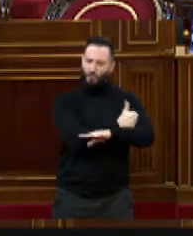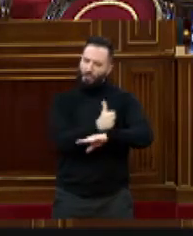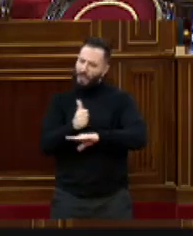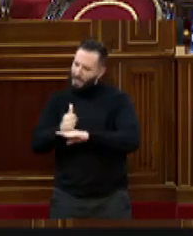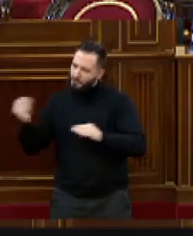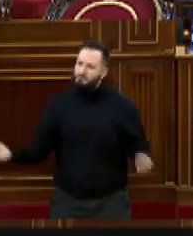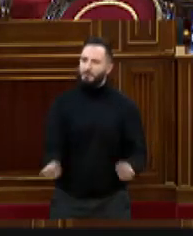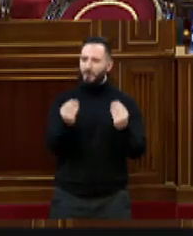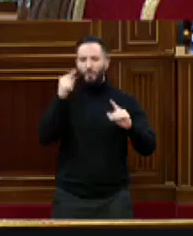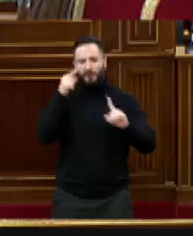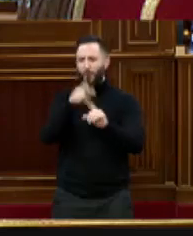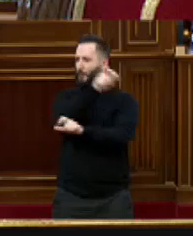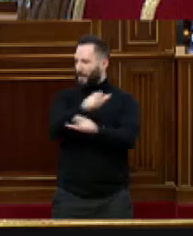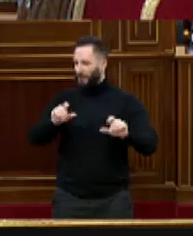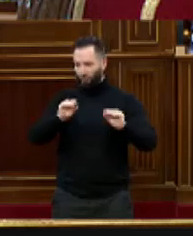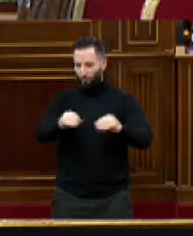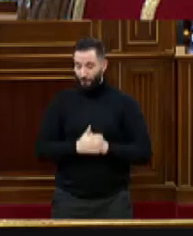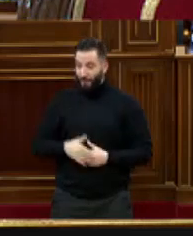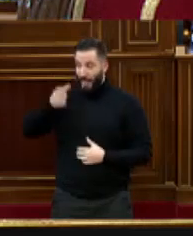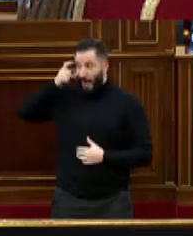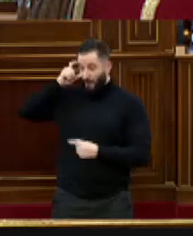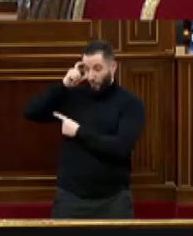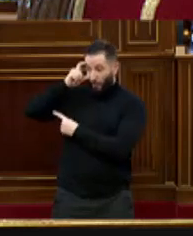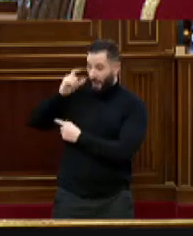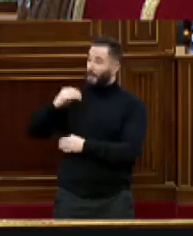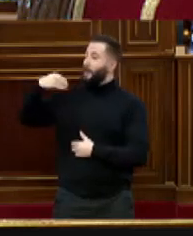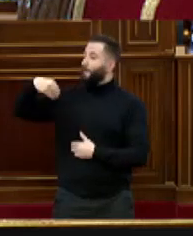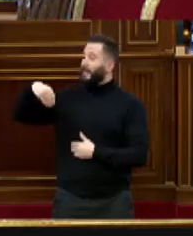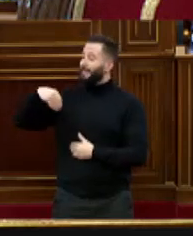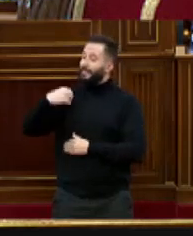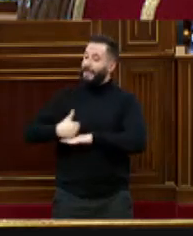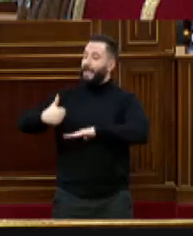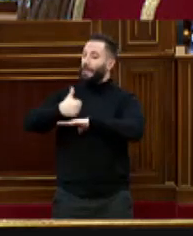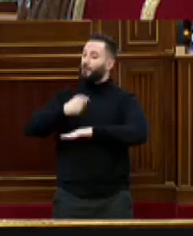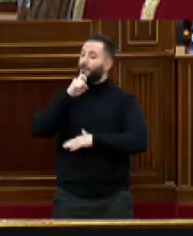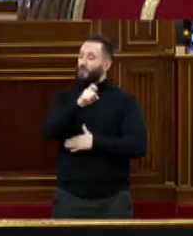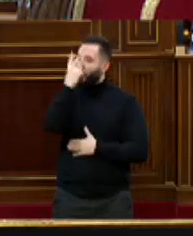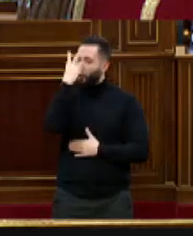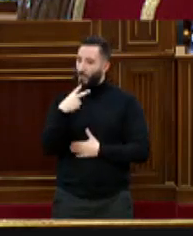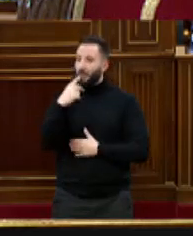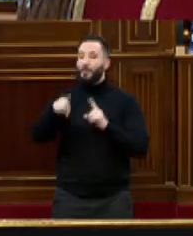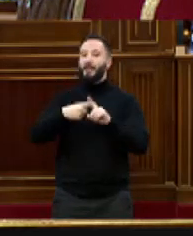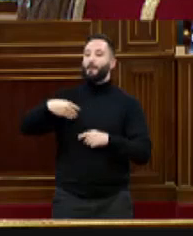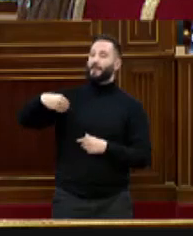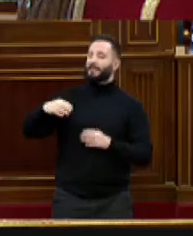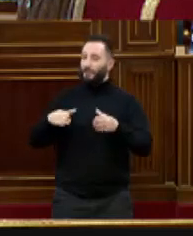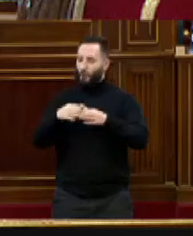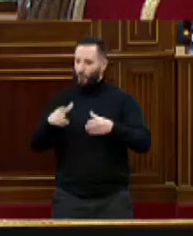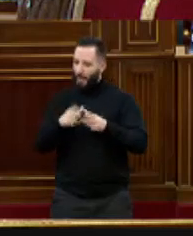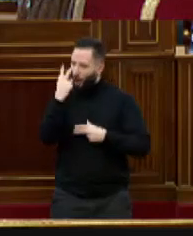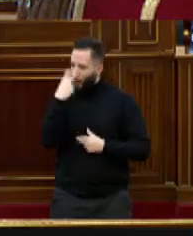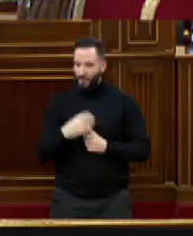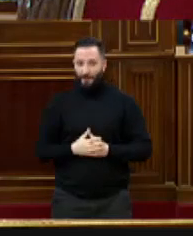todas las personas Alberto Durán vicepresidente ejecutivo de fundación once y vicepresidente del grupo social 11